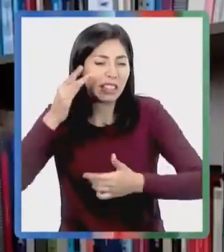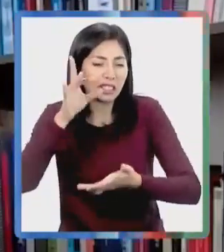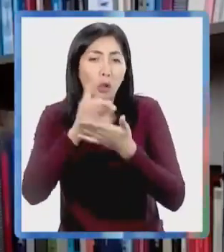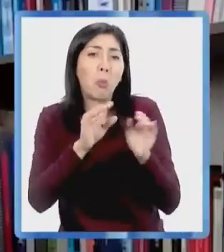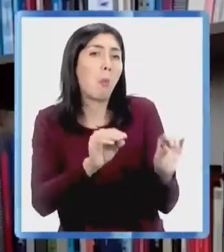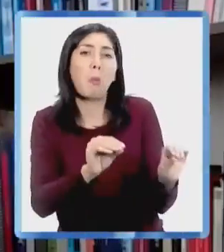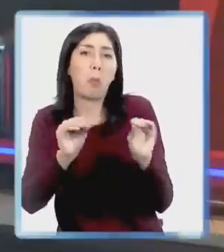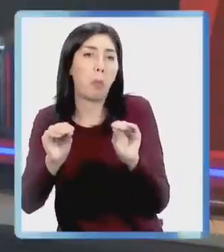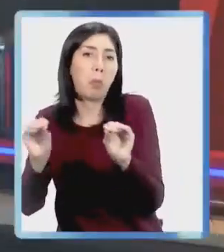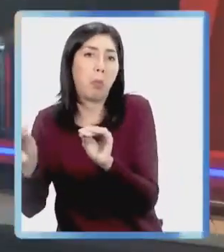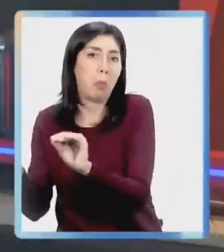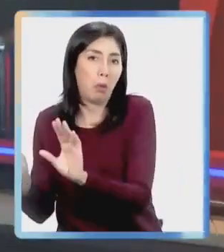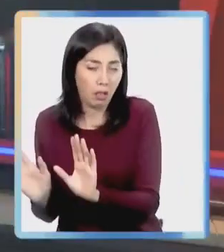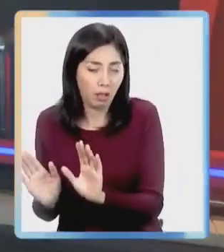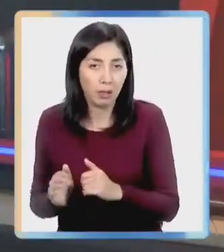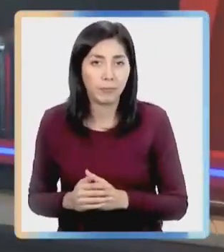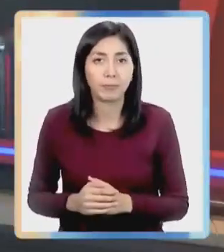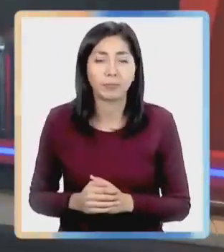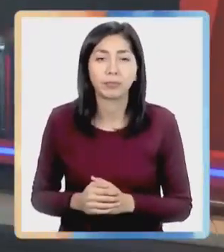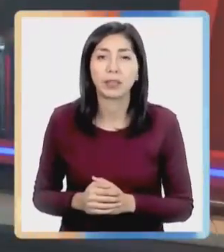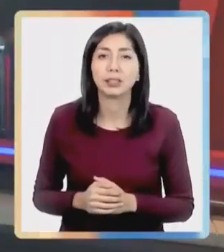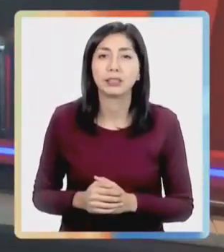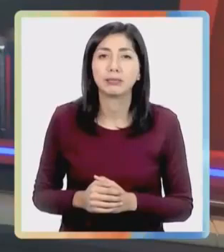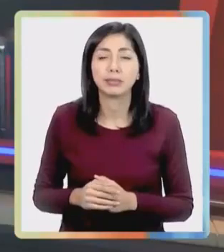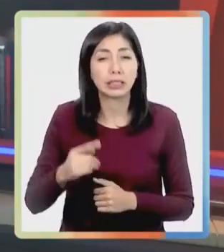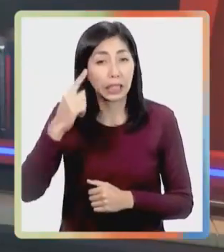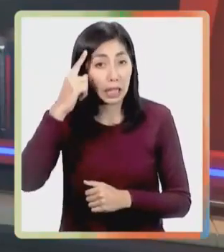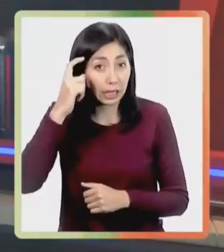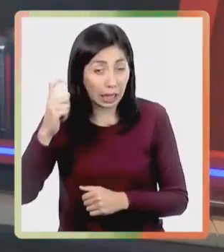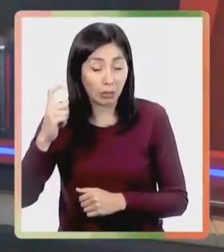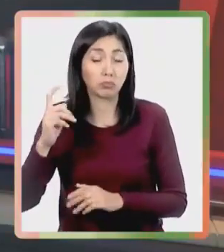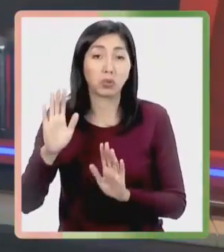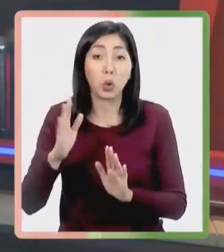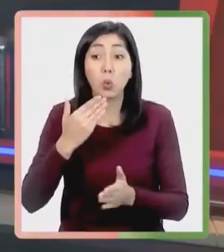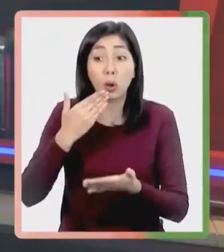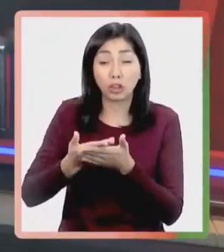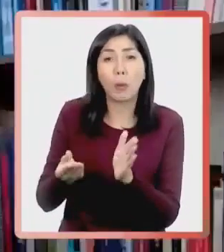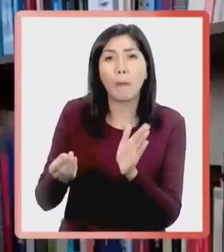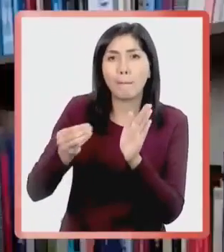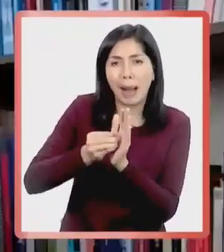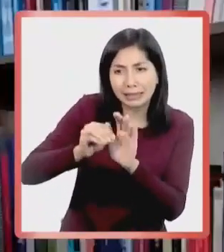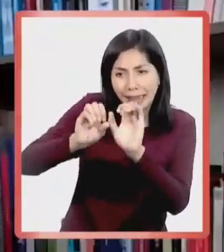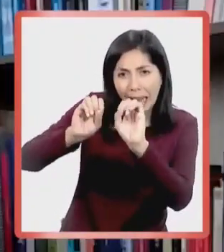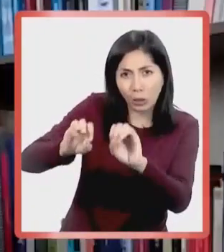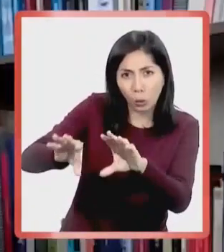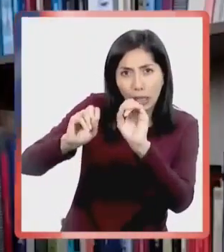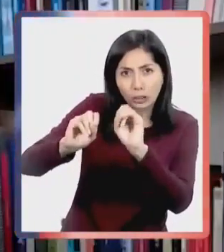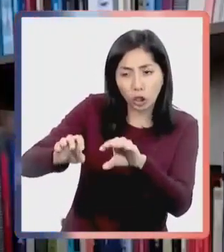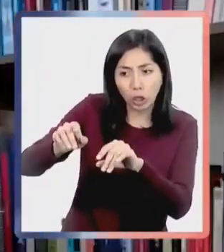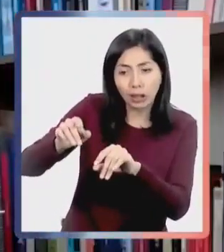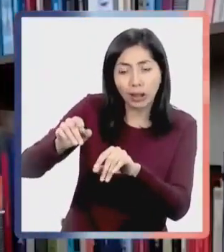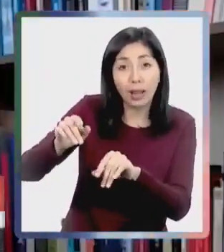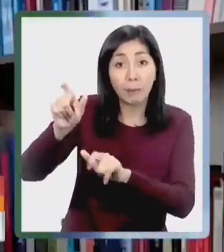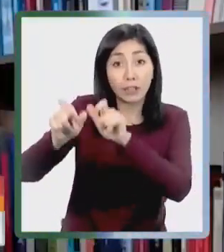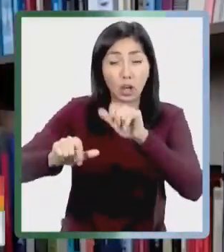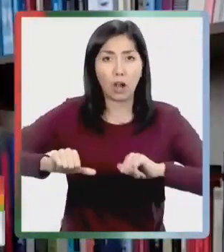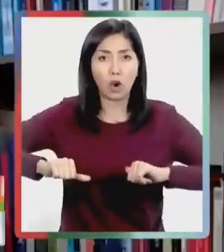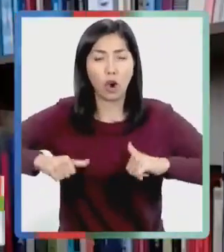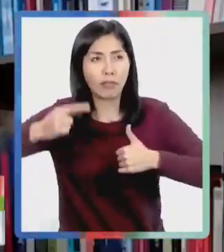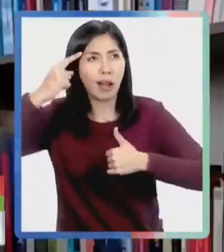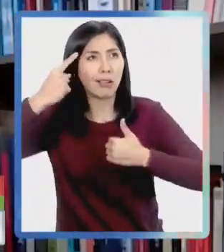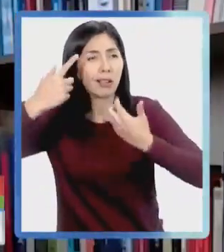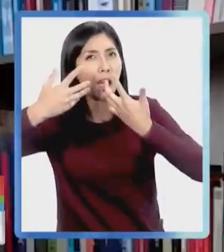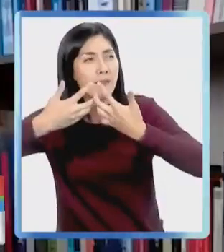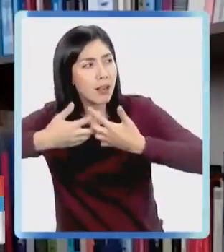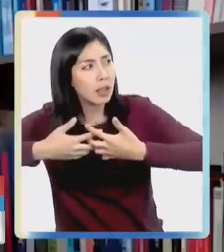experiencias comparadas de distintos países, se cree que al dar más herramientas de reflexión, los adolescentes y las adolescentes tienden a